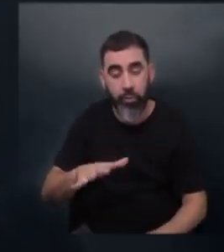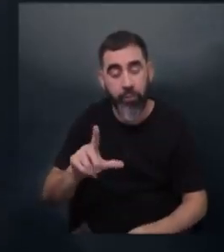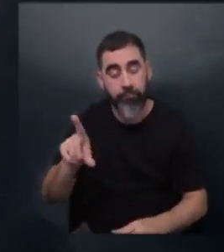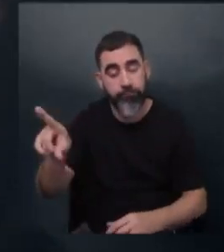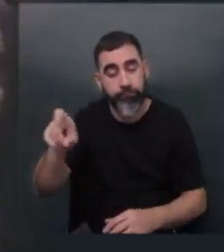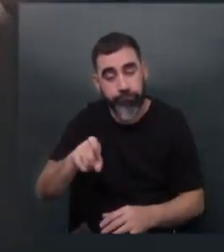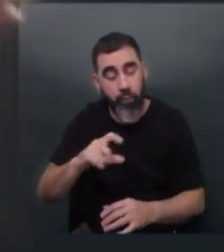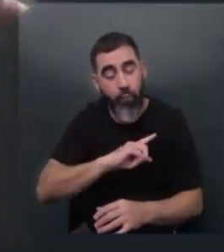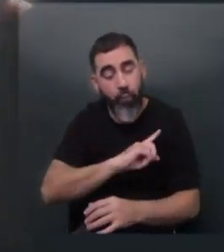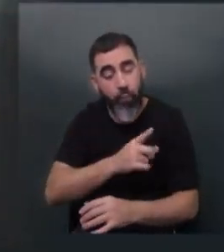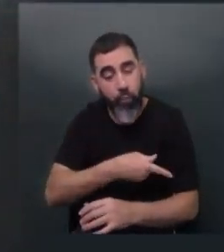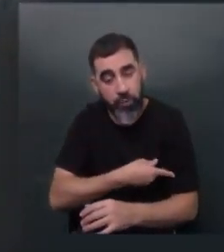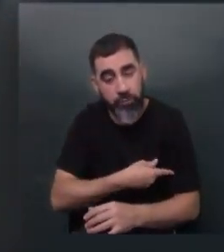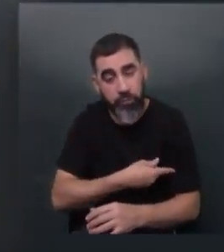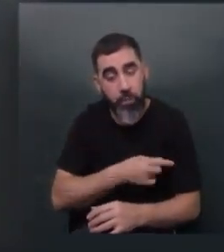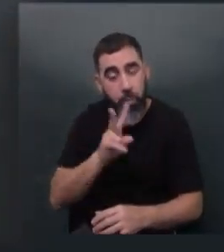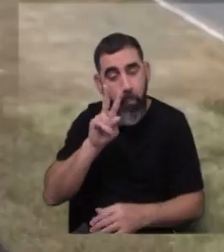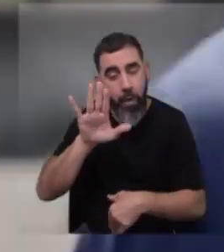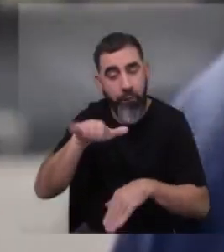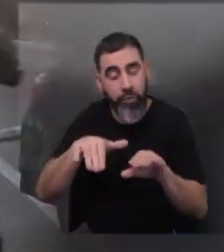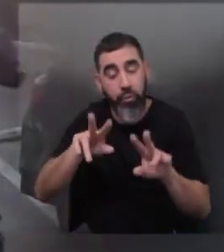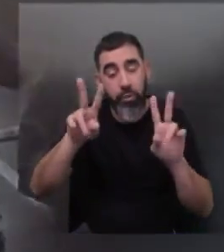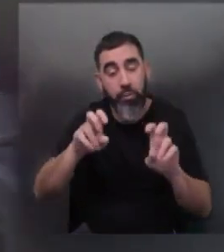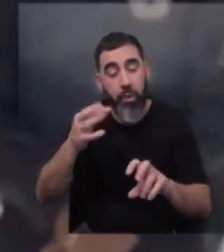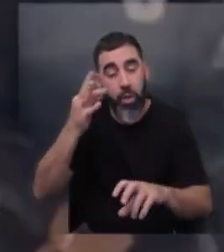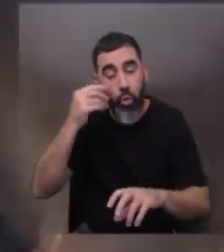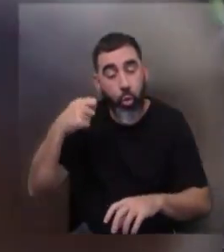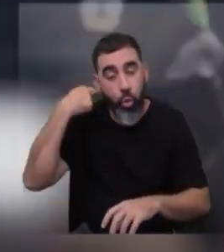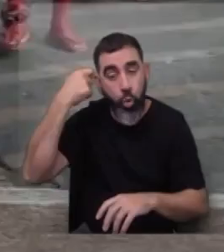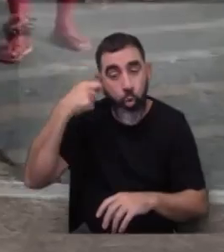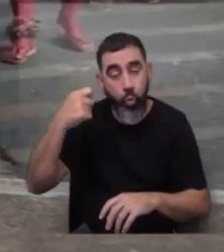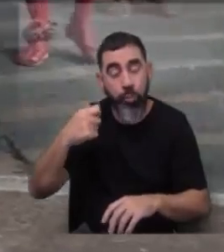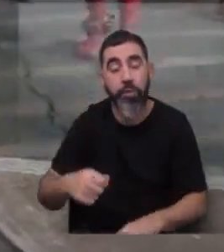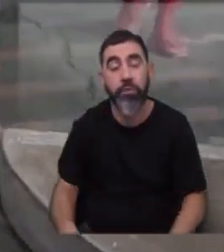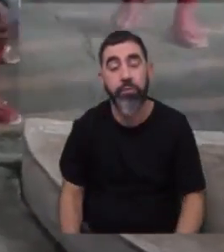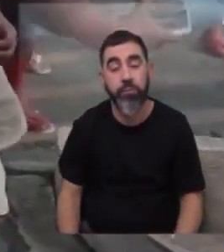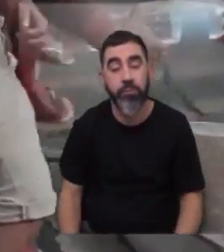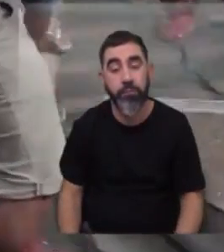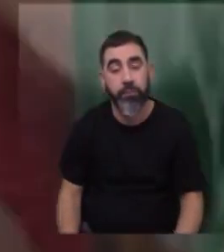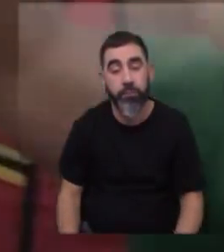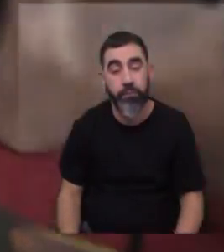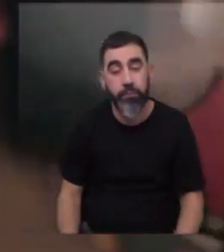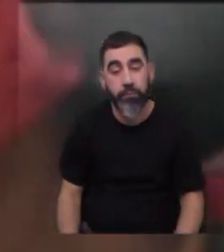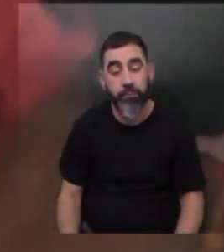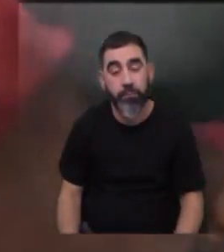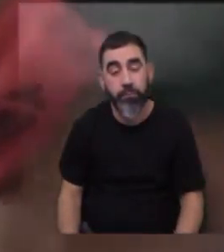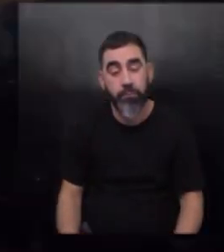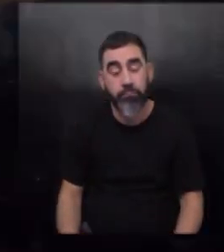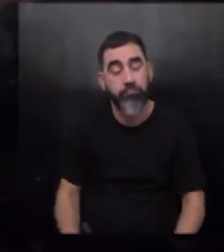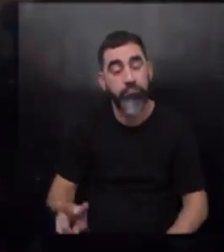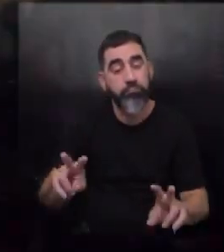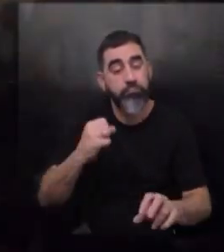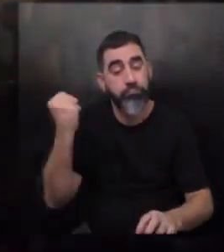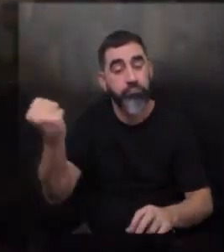y de esfuerzos. Es uno de los más vistos en el área de documentales en la última semana. Es definitivamente una pieza fundamental